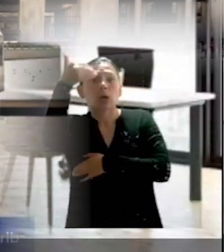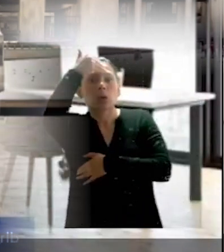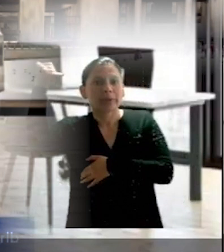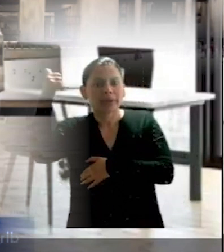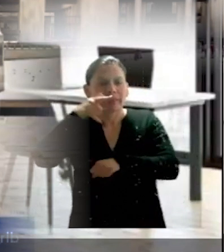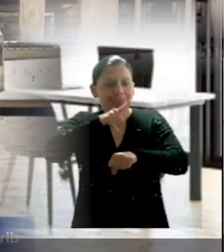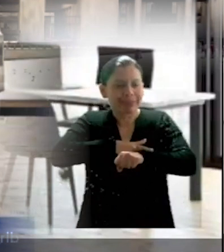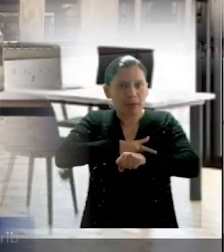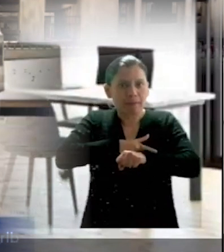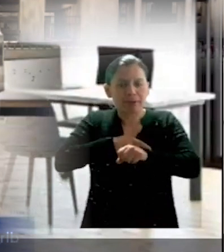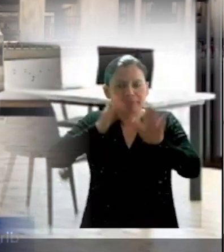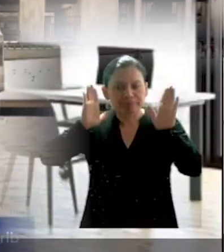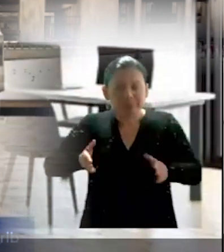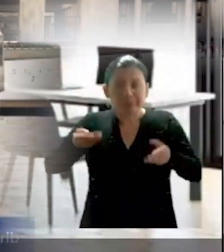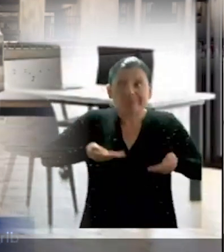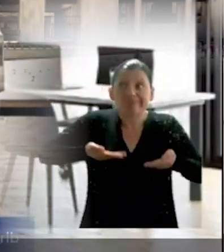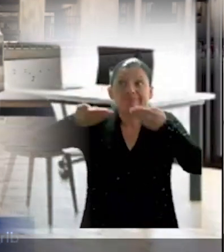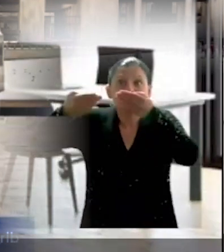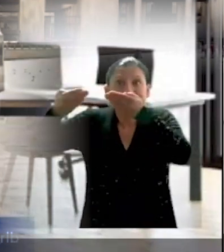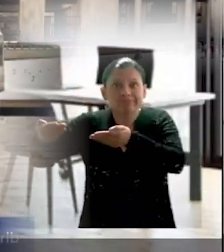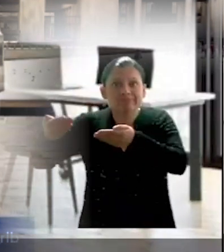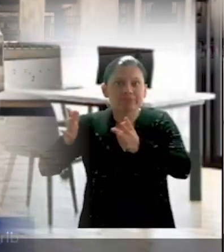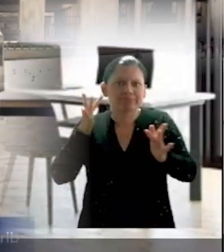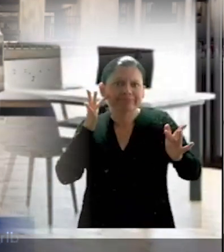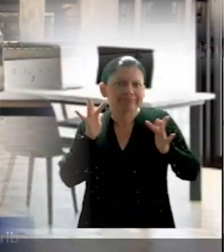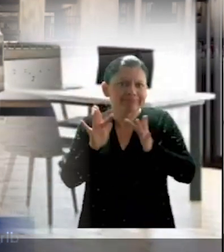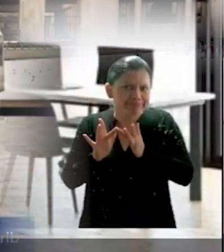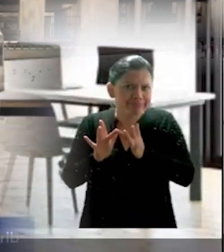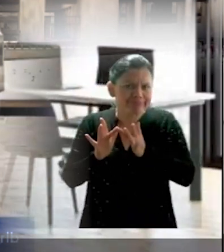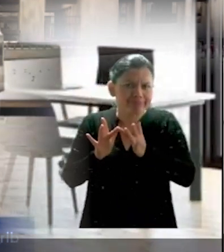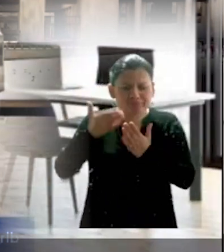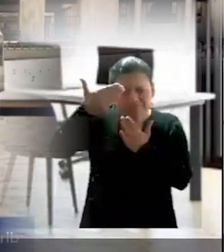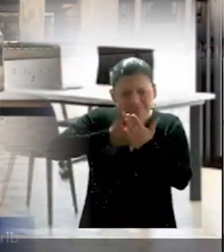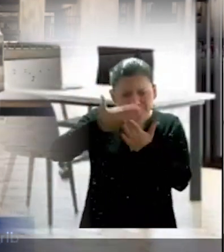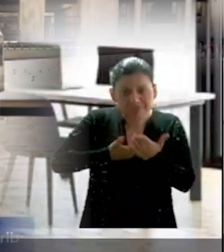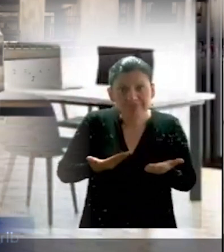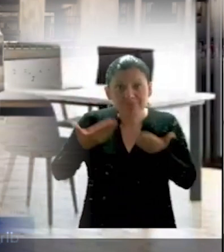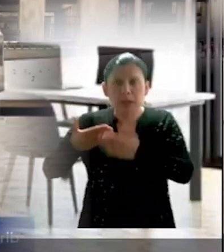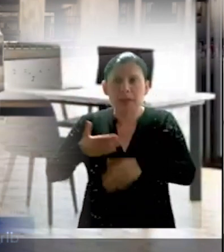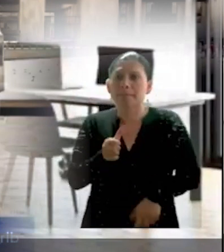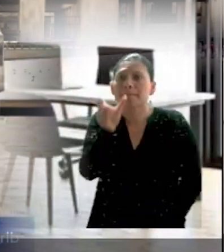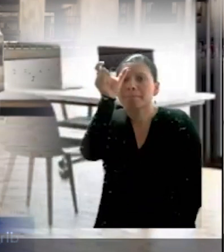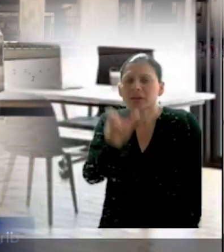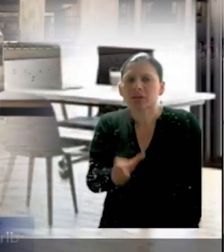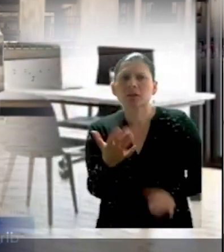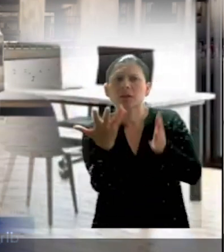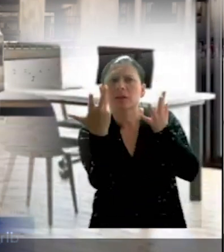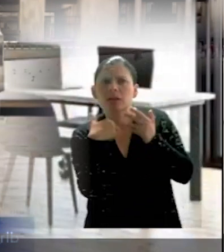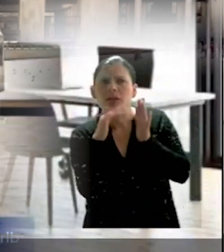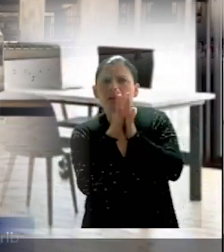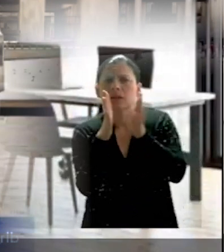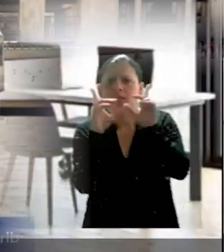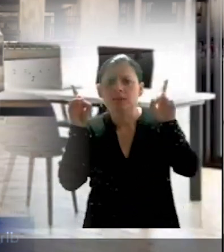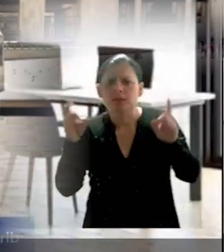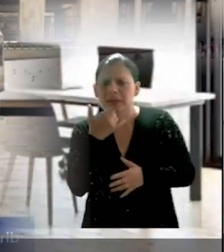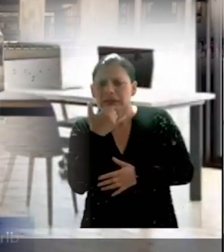tutela razonablemente explicado debe ser desde el momento en que la persona conoce con exactitud que su derecho fue